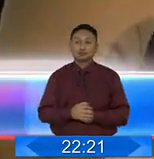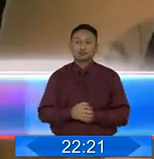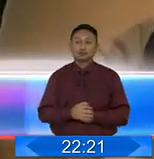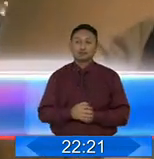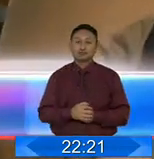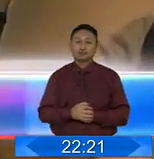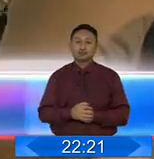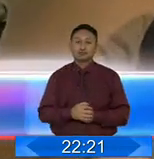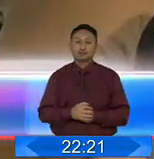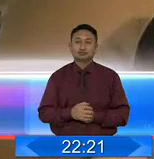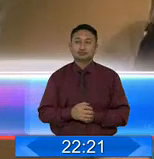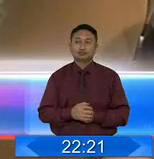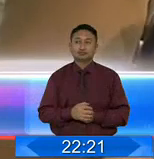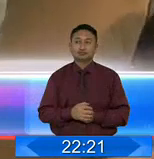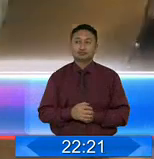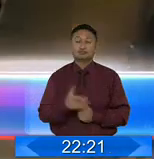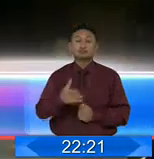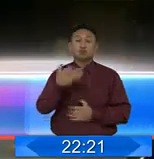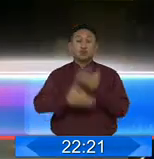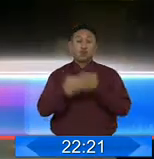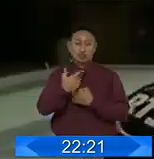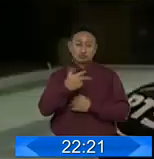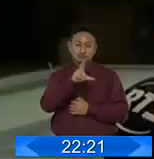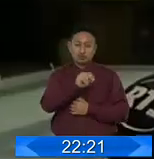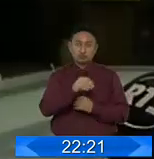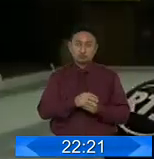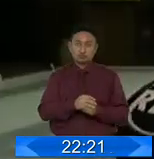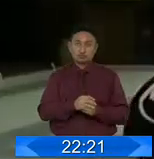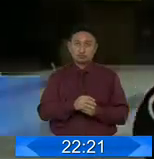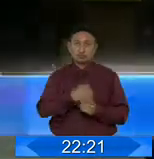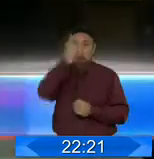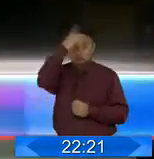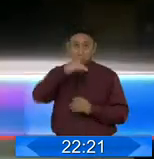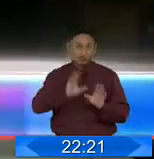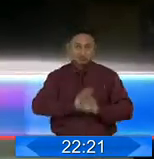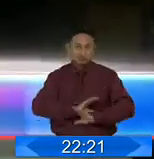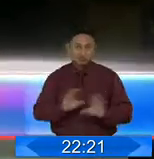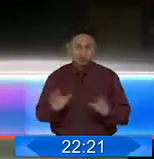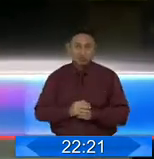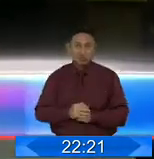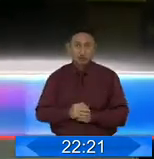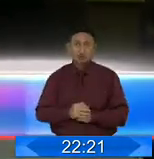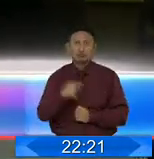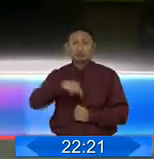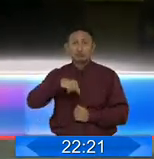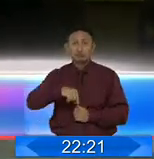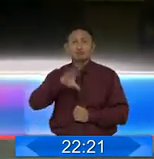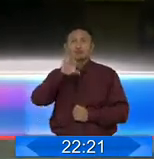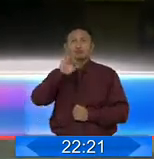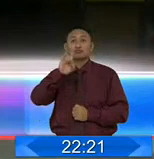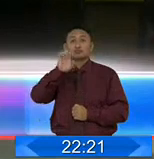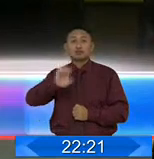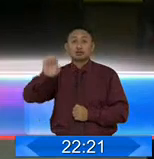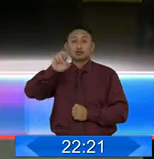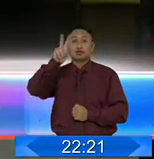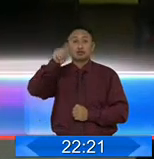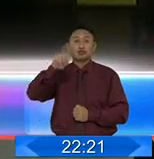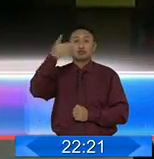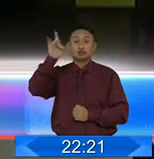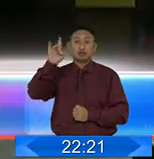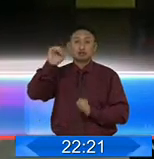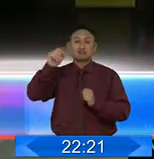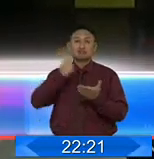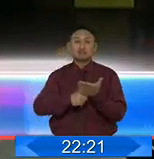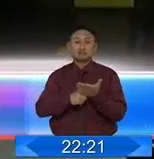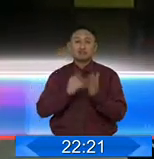se negó por parte de la señora juez el pedido. No estamos de acuerdo con la decisión, sin perjuicio de que además tenemos el 8 de enero del 2020 la audiencia